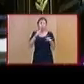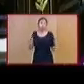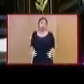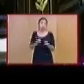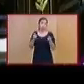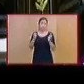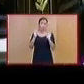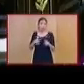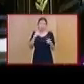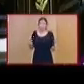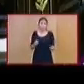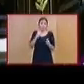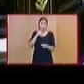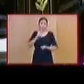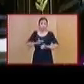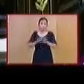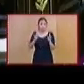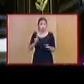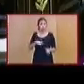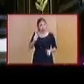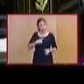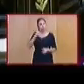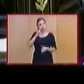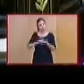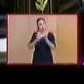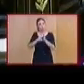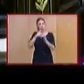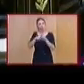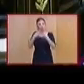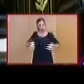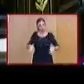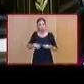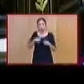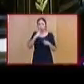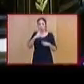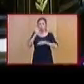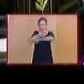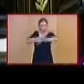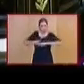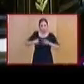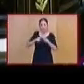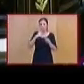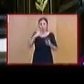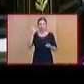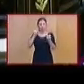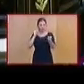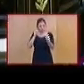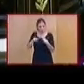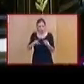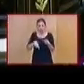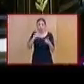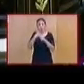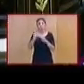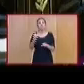publicidad. Nosotros llevamos adelante un plan de infraestructuras, un plan de costas, un plan de carreteras y un plan de empleo. Fueron